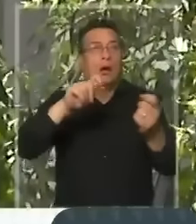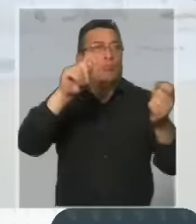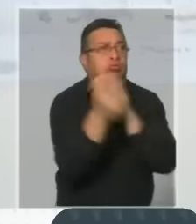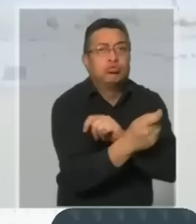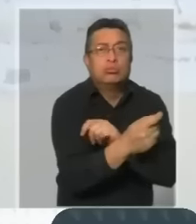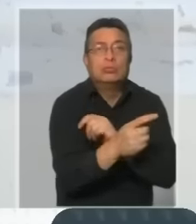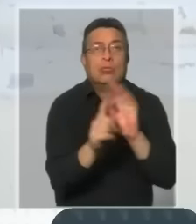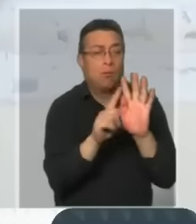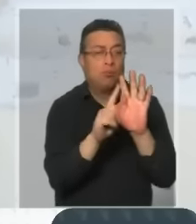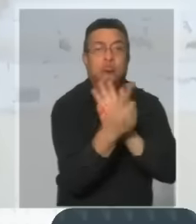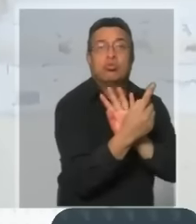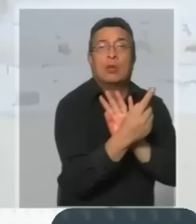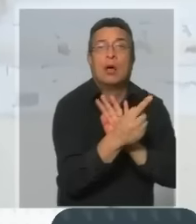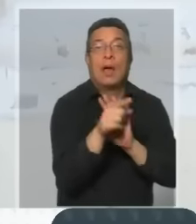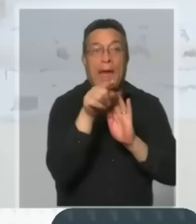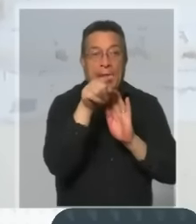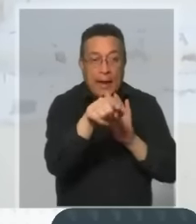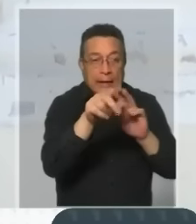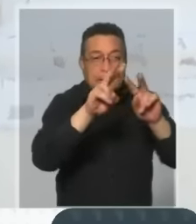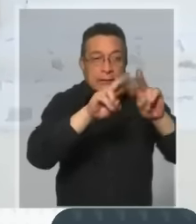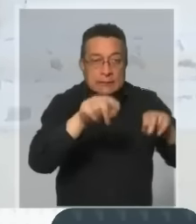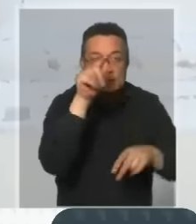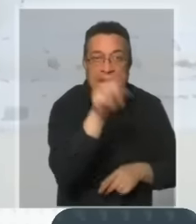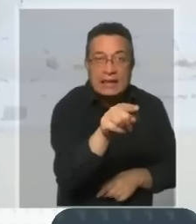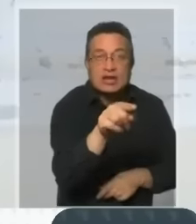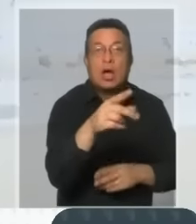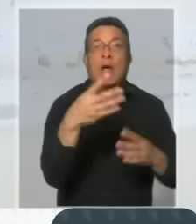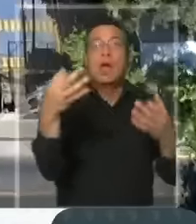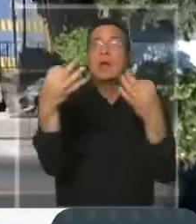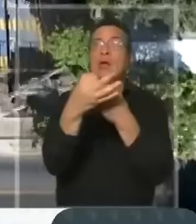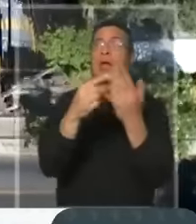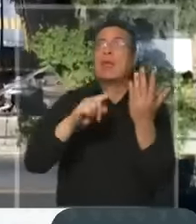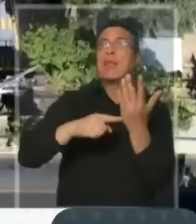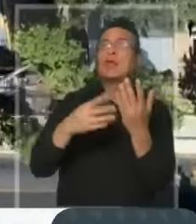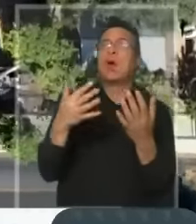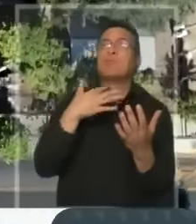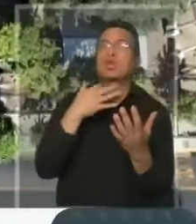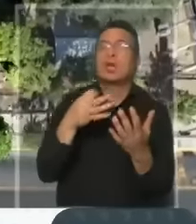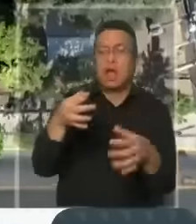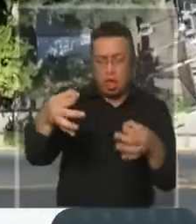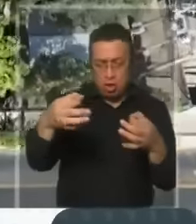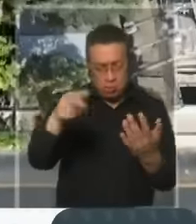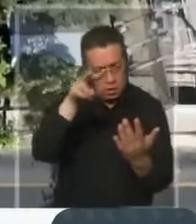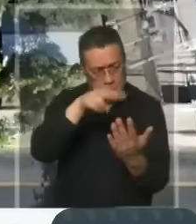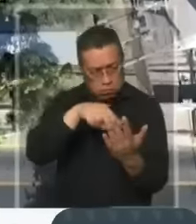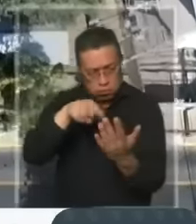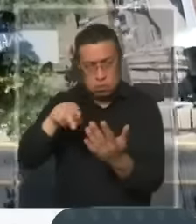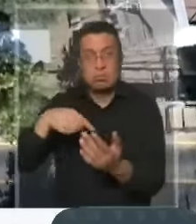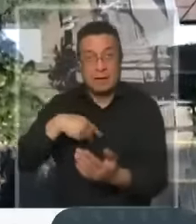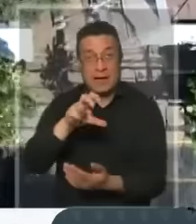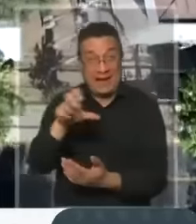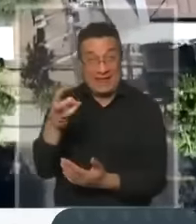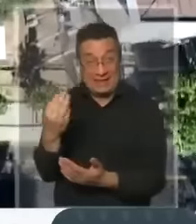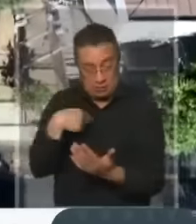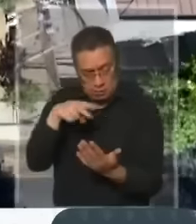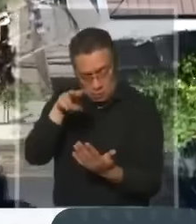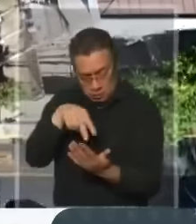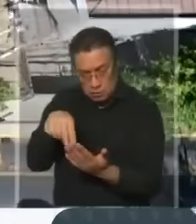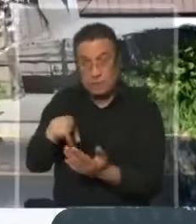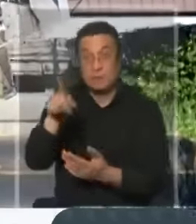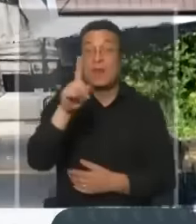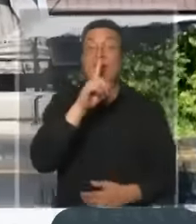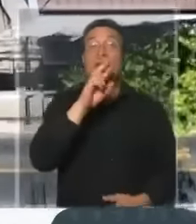se centrarán las investigaciones. Sin explicación técnica, en los documentos revisados por Reportajes Tele 13, el